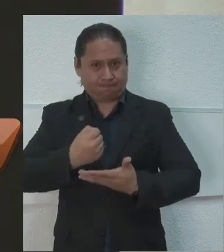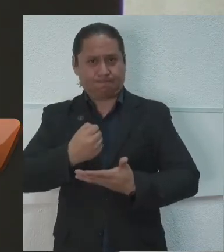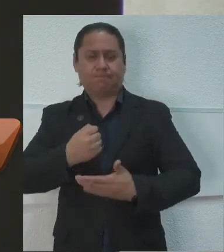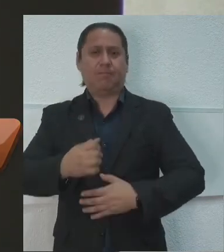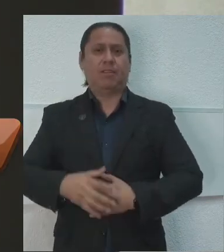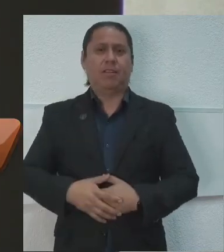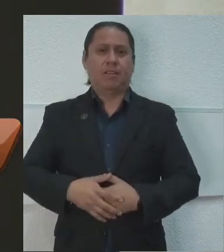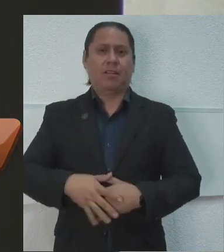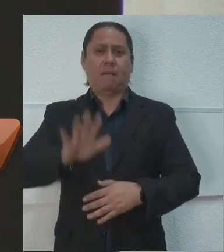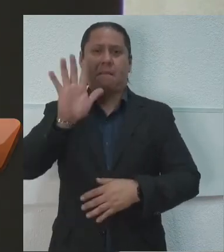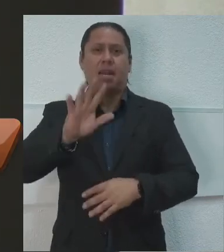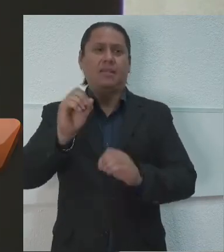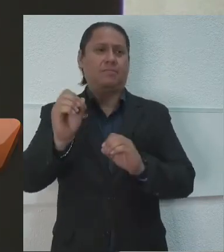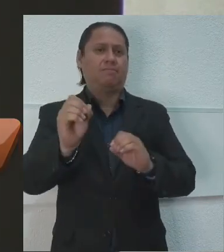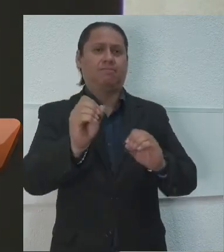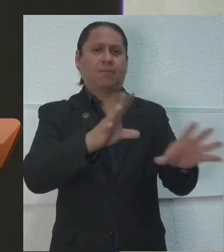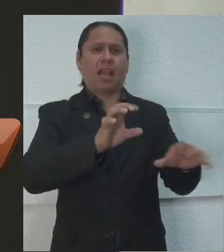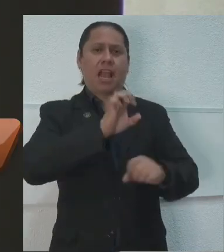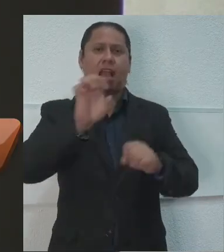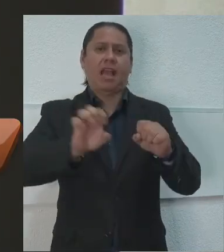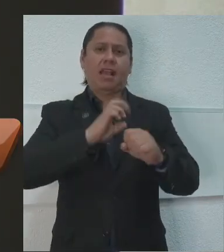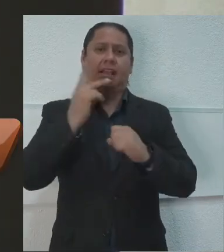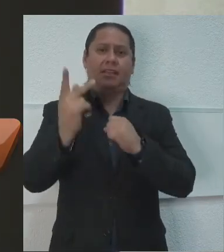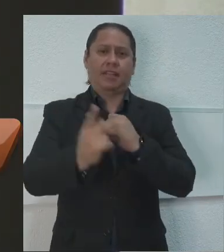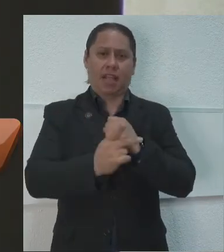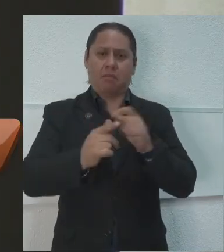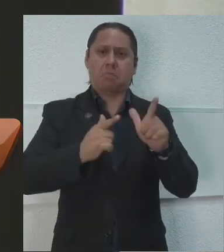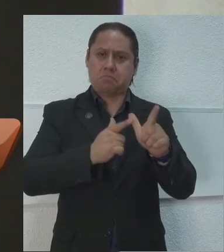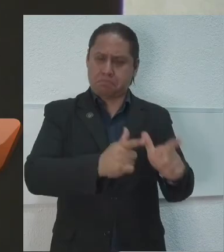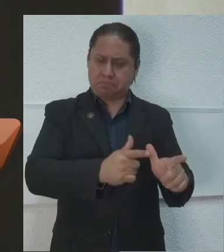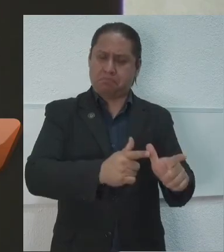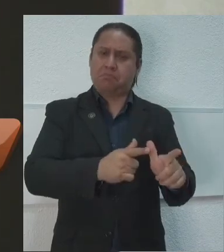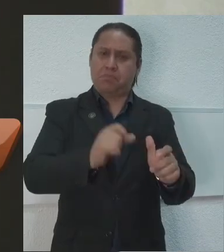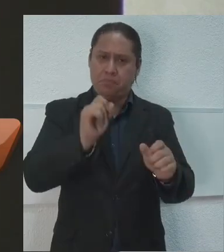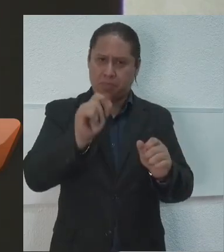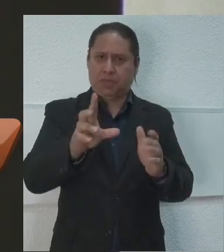siguió dejando en manos de los extranjeros, como sigue hasta el día de hoy.